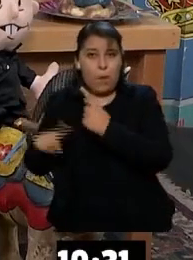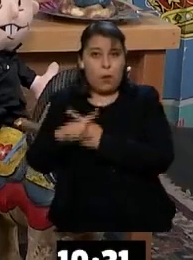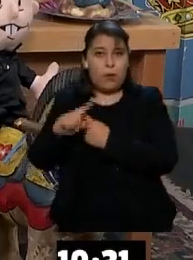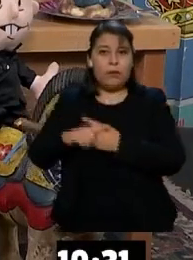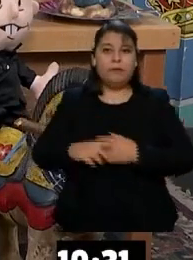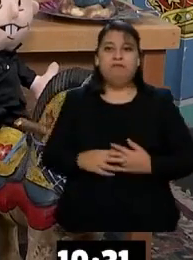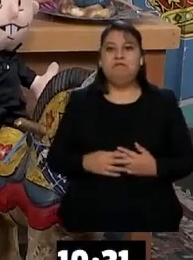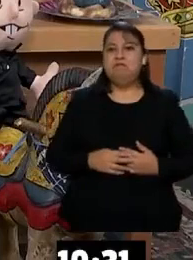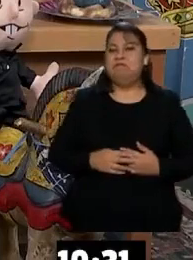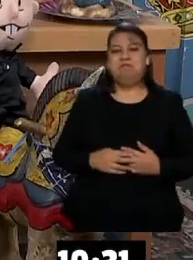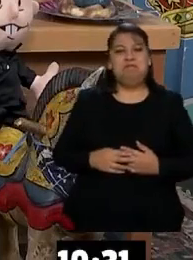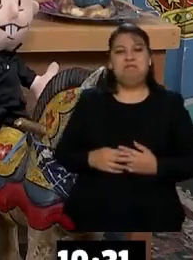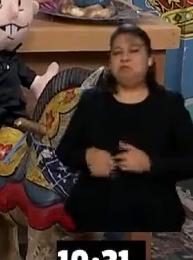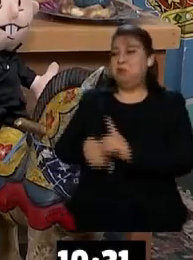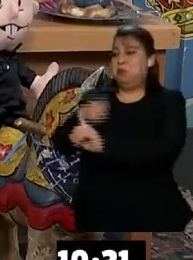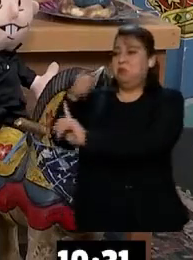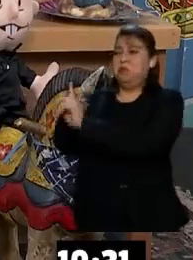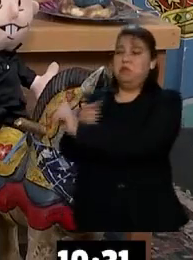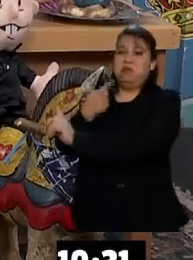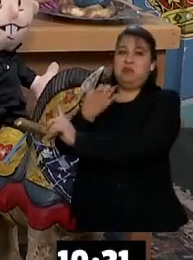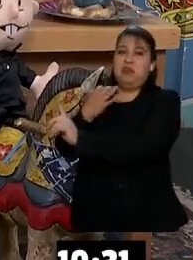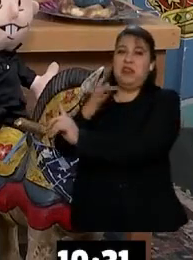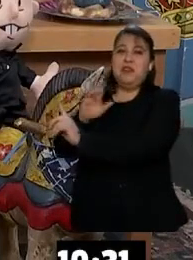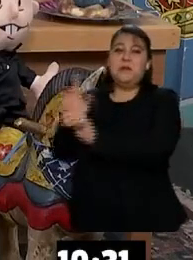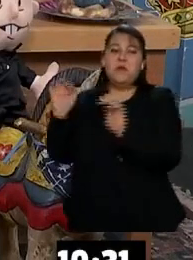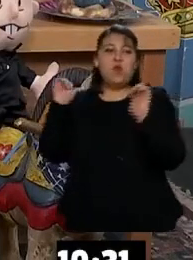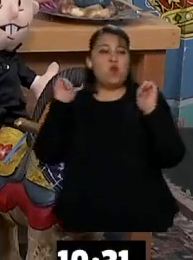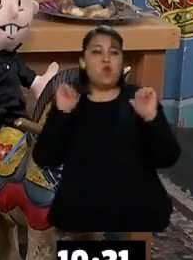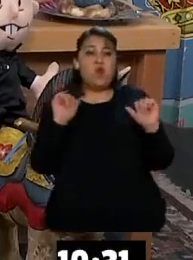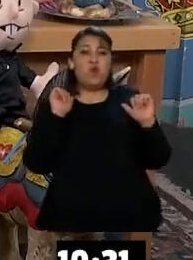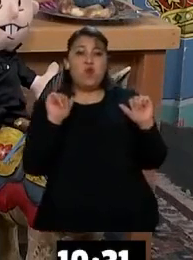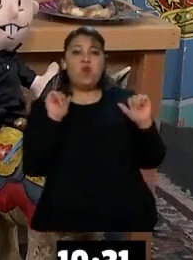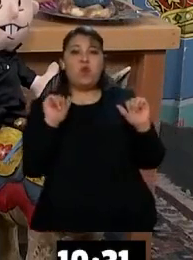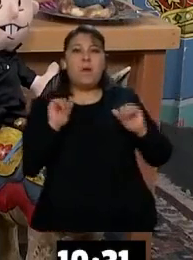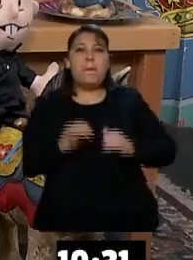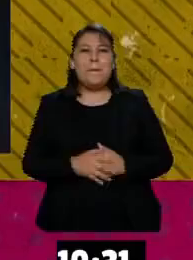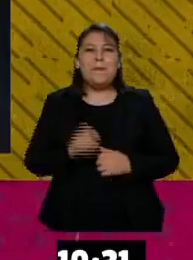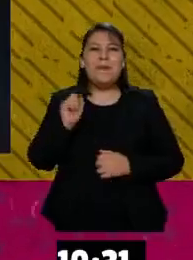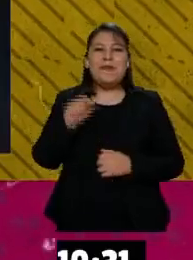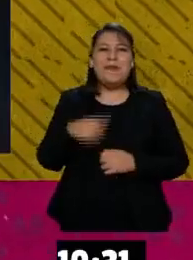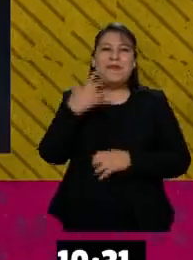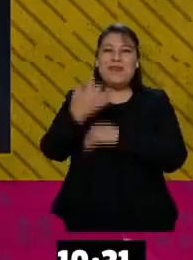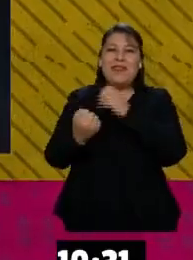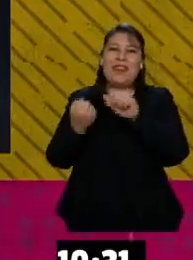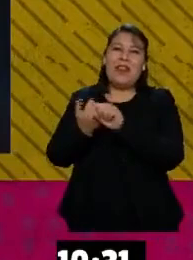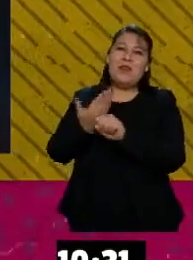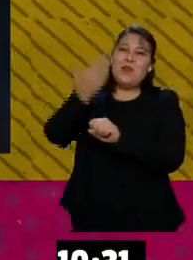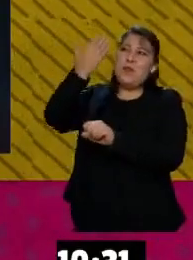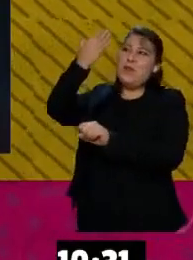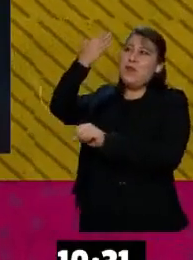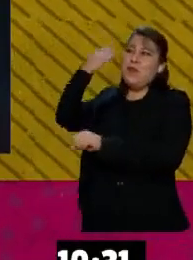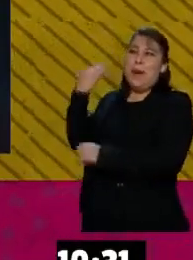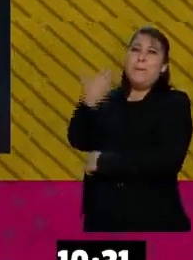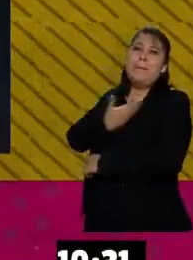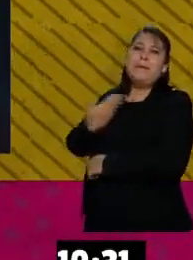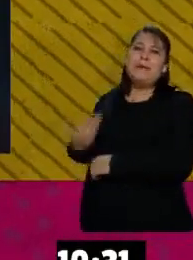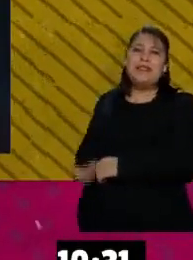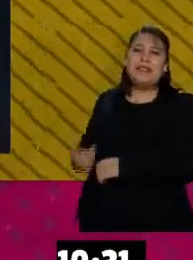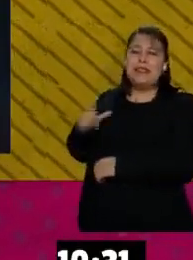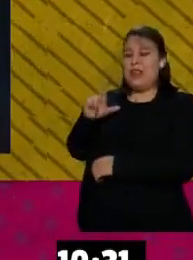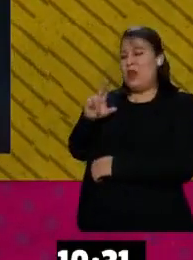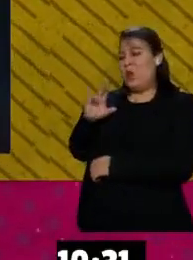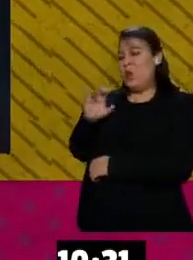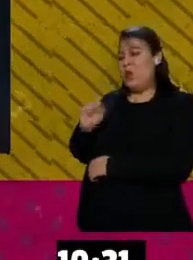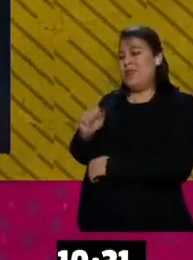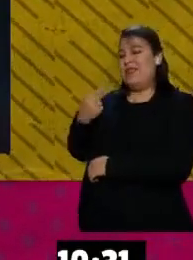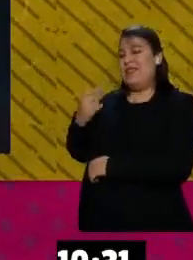Hertz ha estado brincando de un cargo a otro cargo desde la administración de López, de Luis Echeverría Álvarez, sí, cuando fue